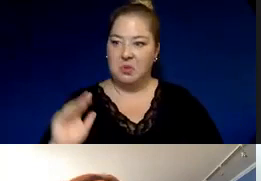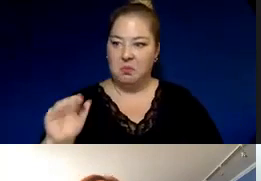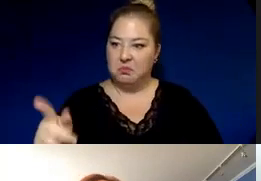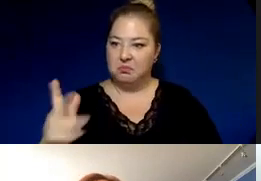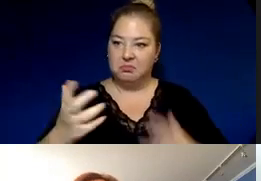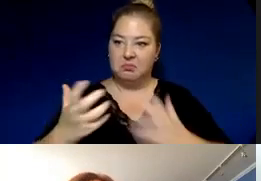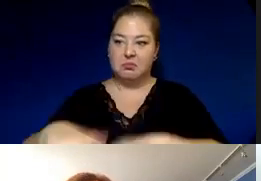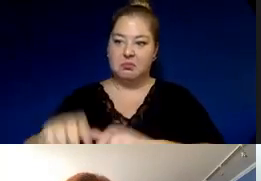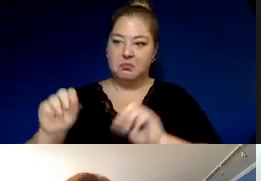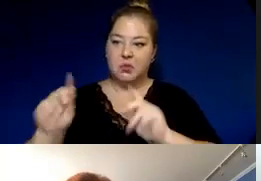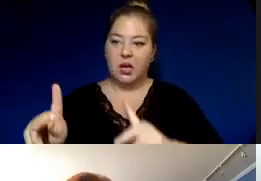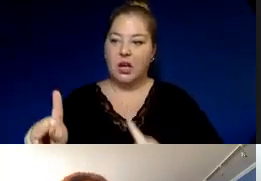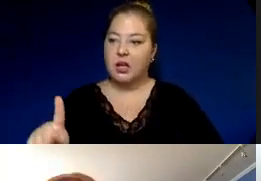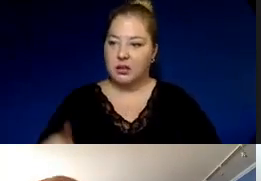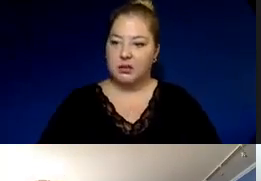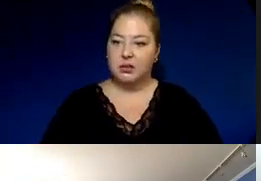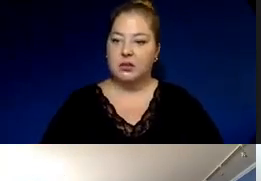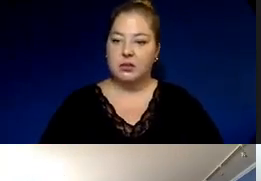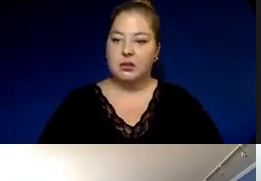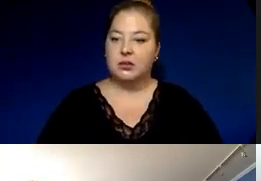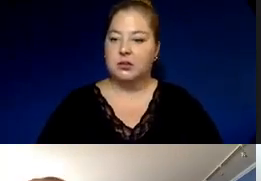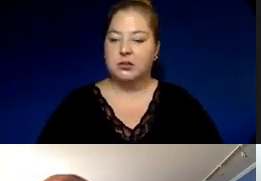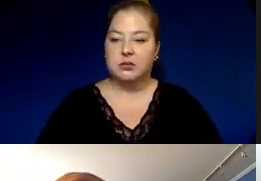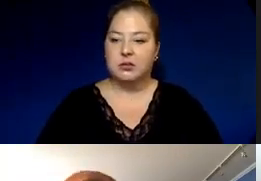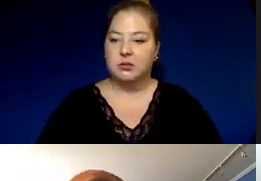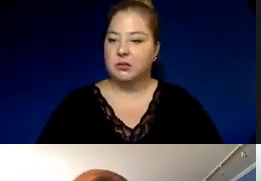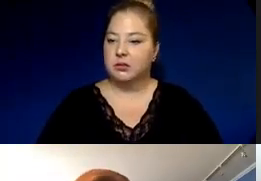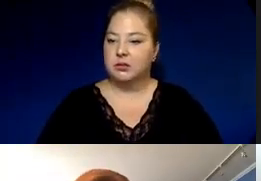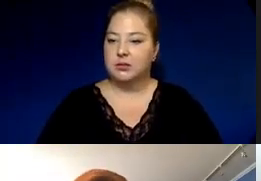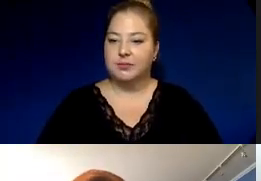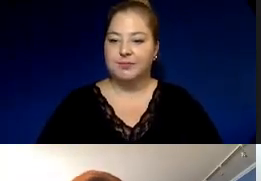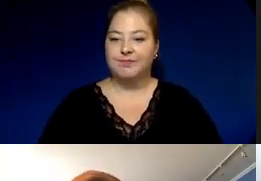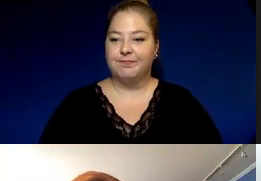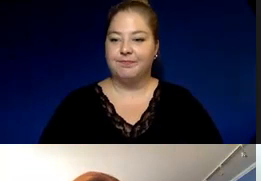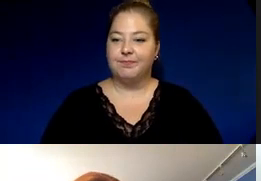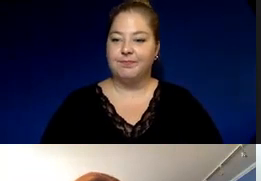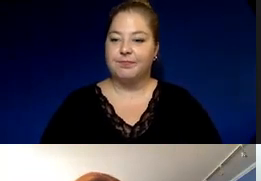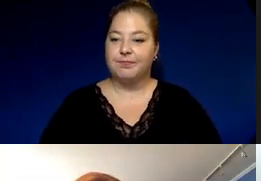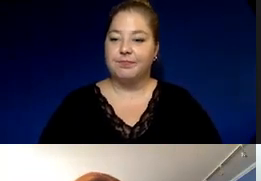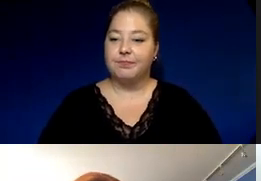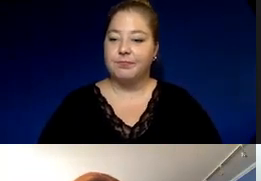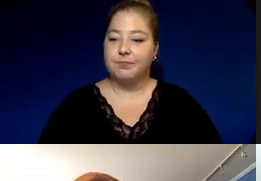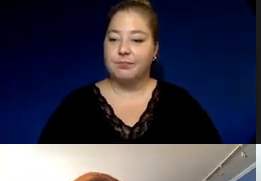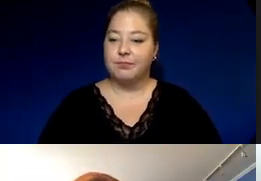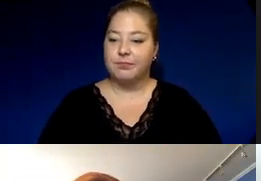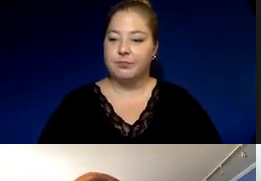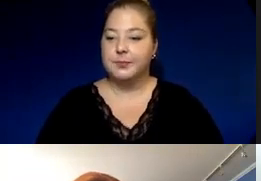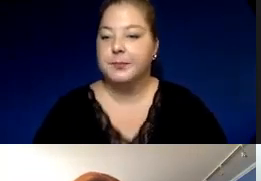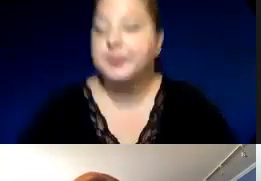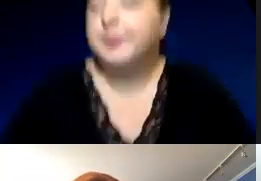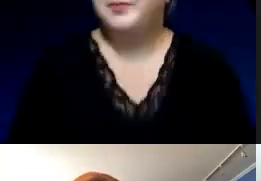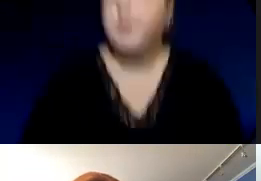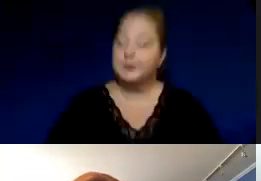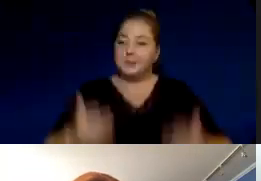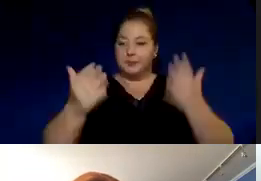Saludos, soy Carly Cabrera, estoy en la oficina del Condado de Información Pública, voy a ser la facilitadora de hoy. Un